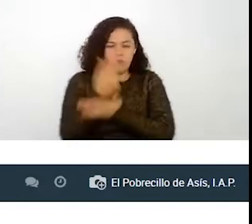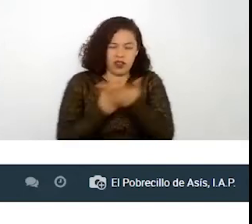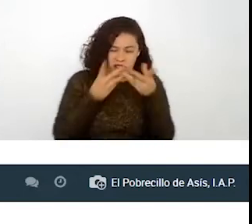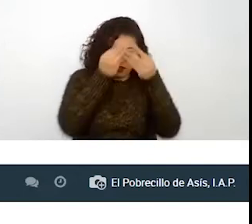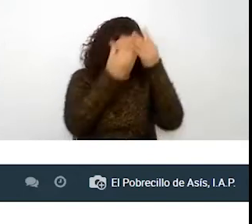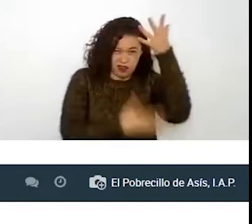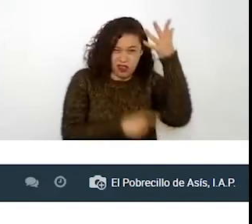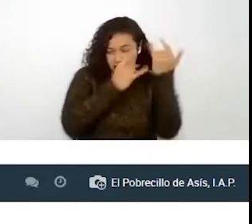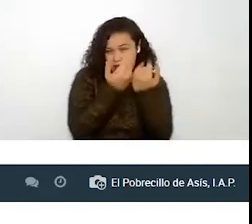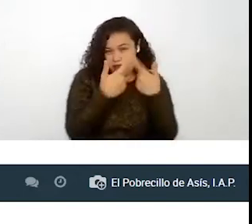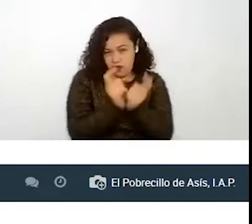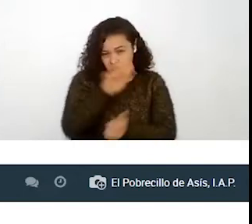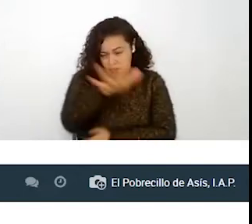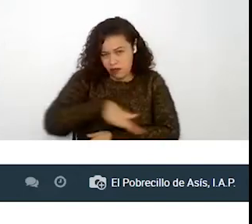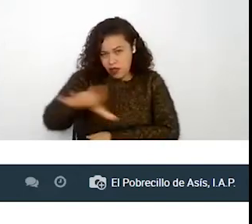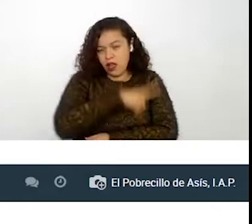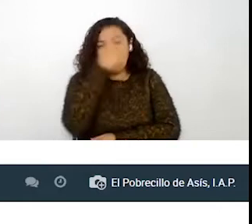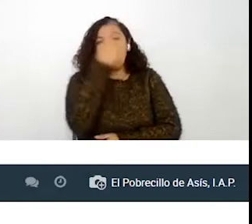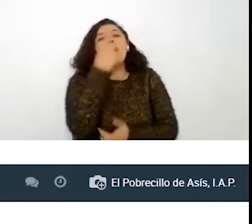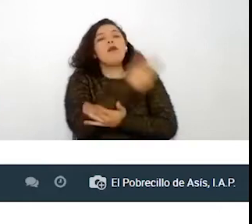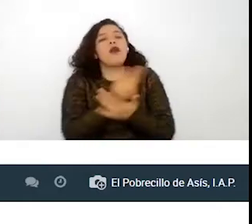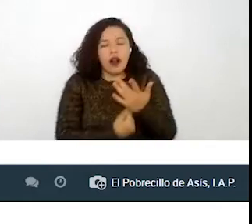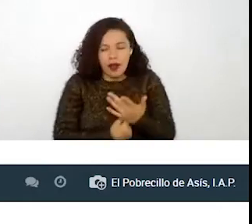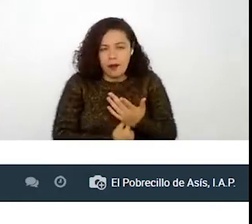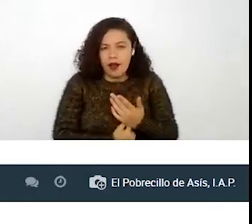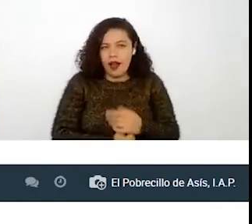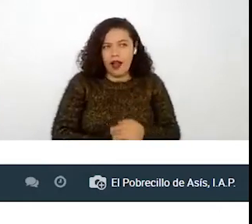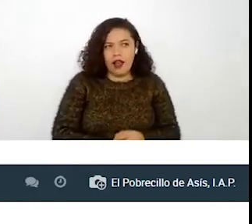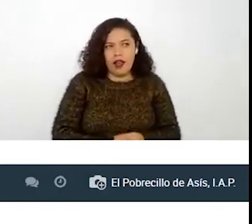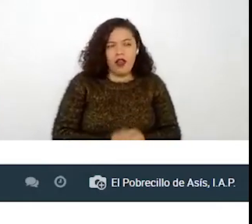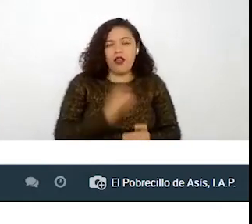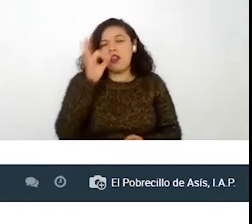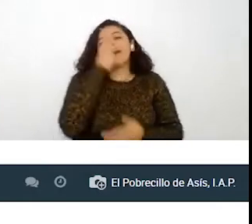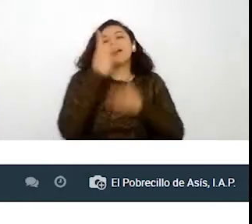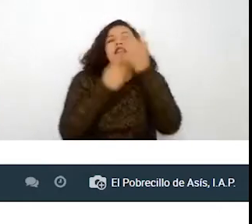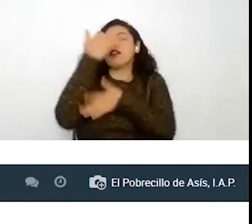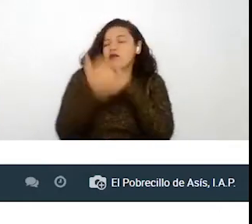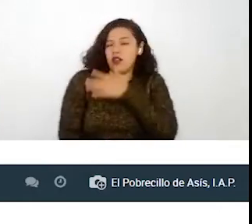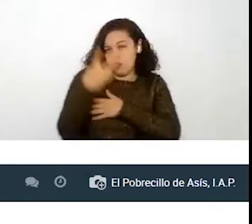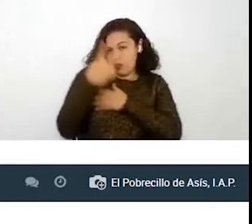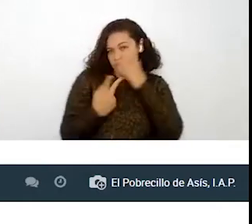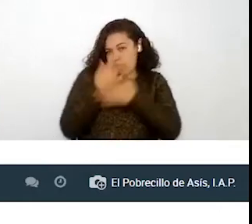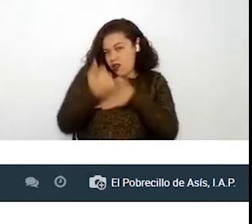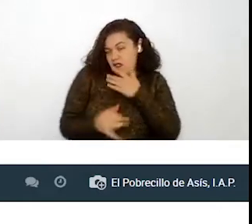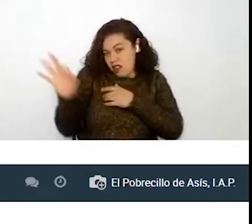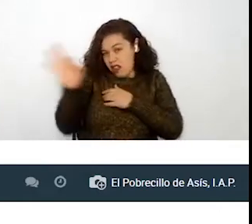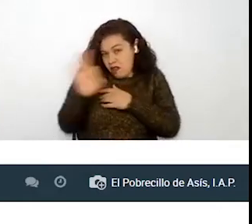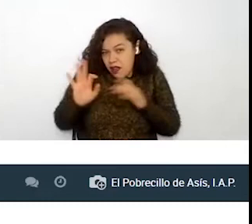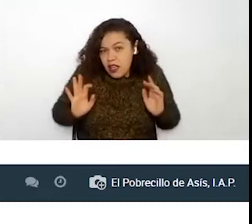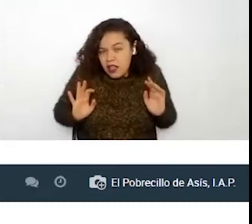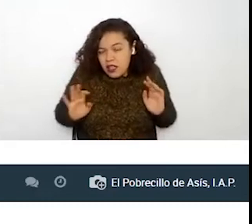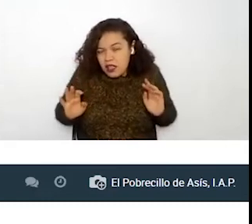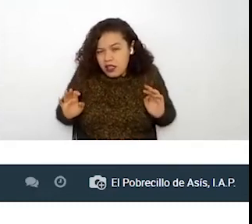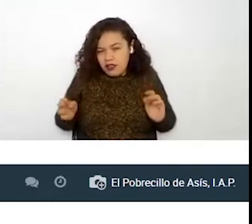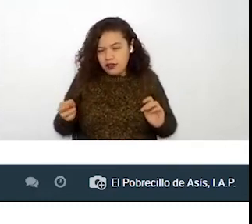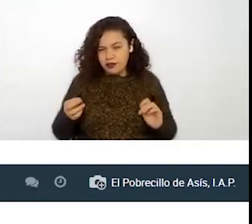abarcan la misma población y lo podemos meter en un solo programa con lo mejor tres proyectos o dos proyectos y entonces también podemos